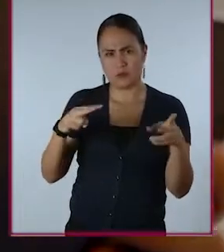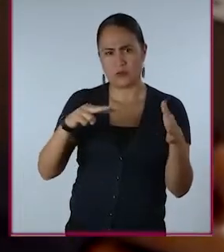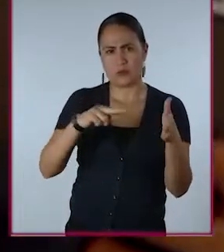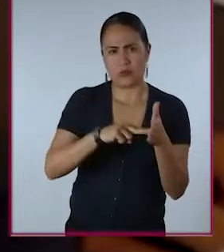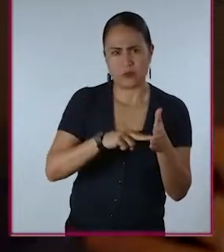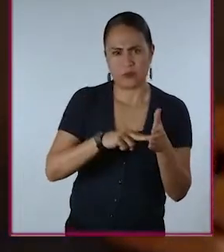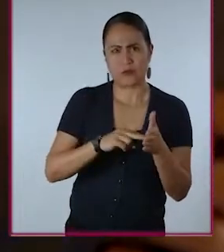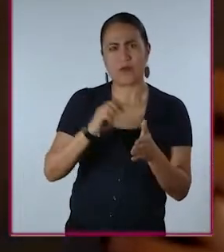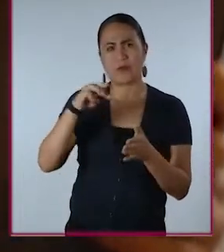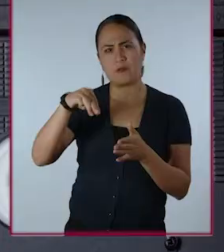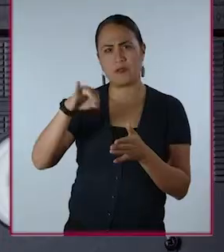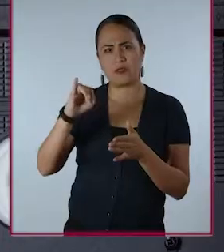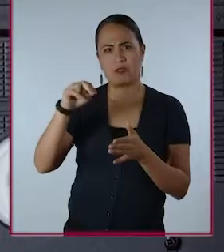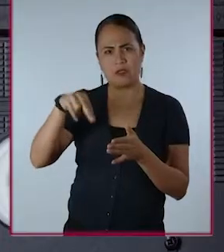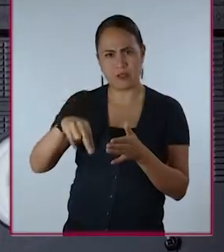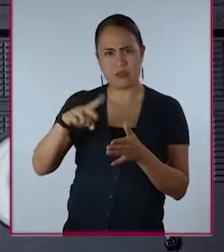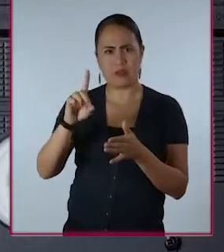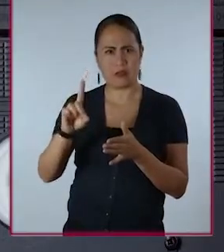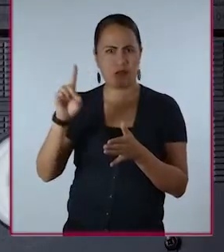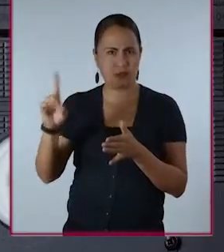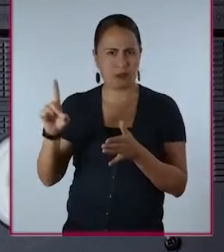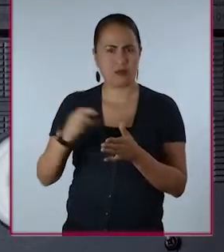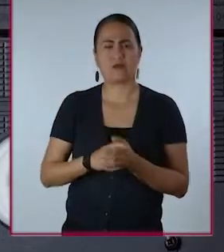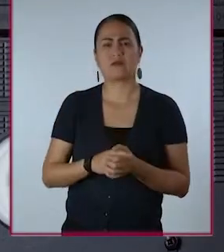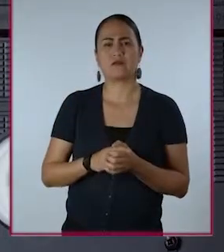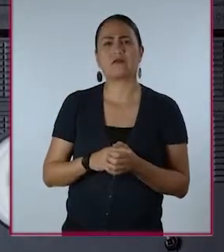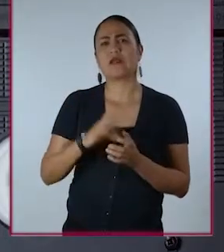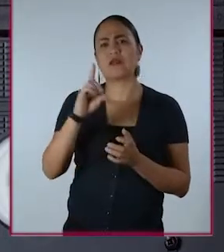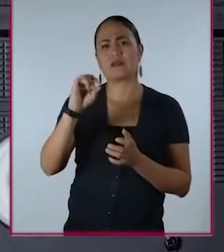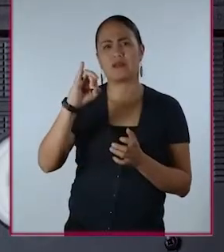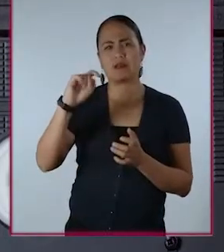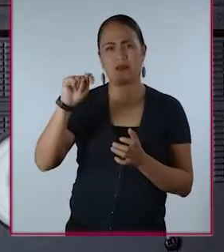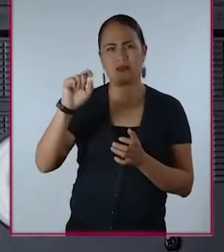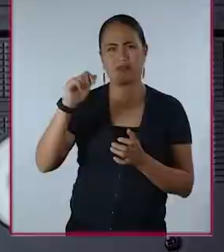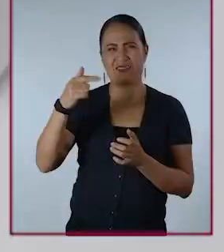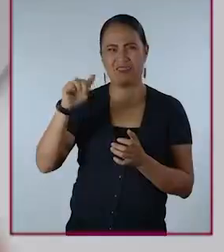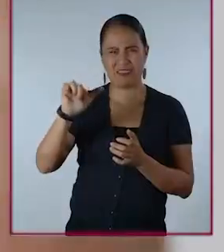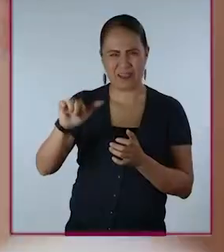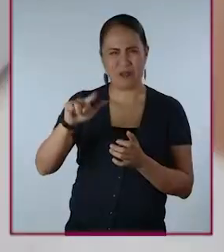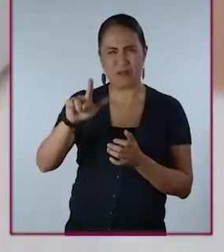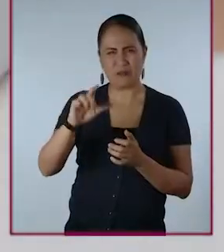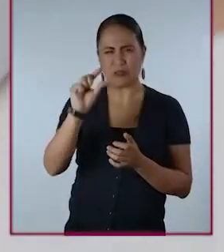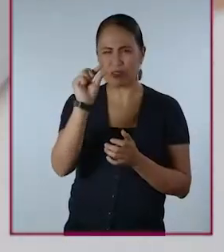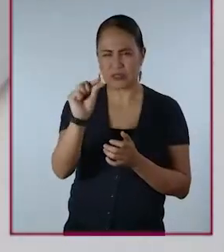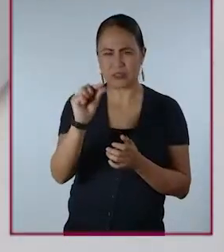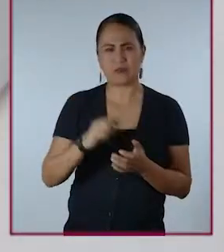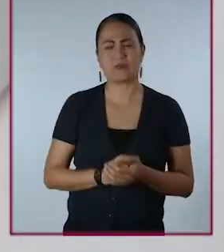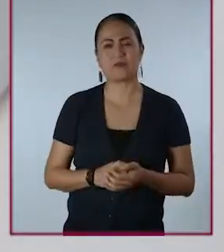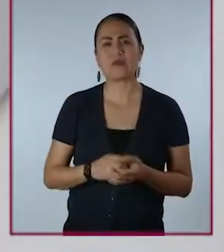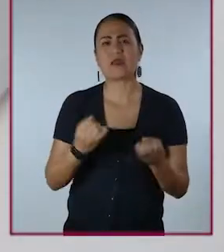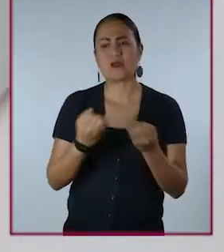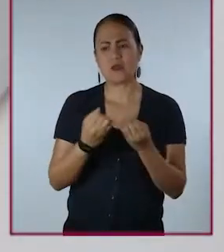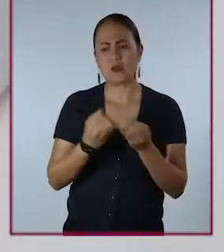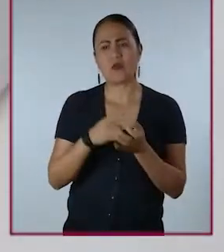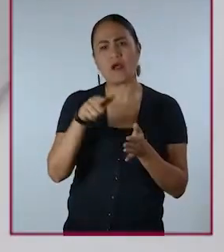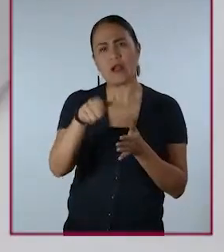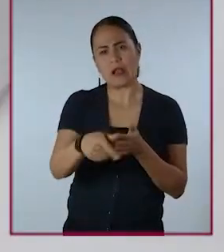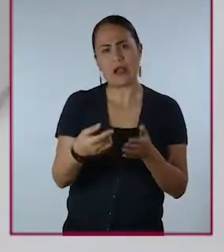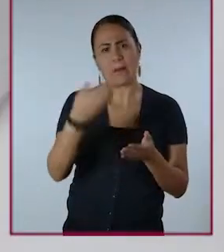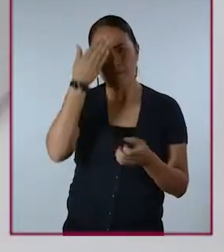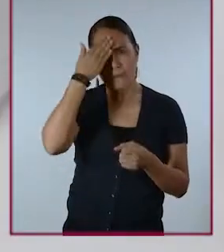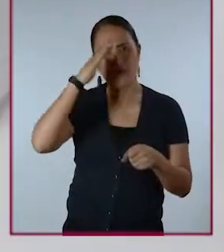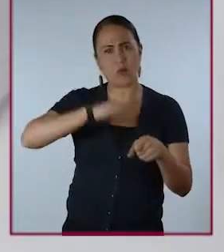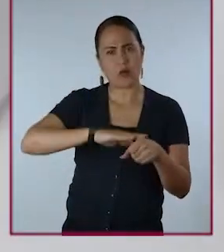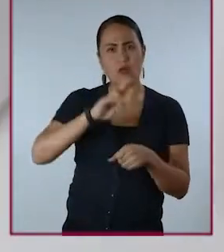digitales como el Mini DB, el Betacam digital y las cintas LTO. los soportes de estado sólido como las